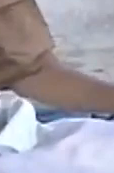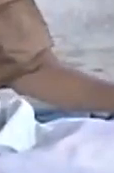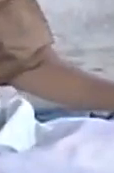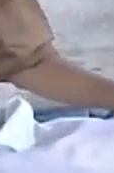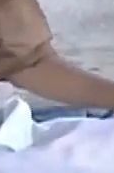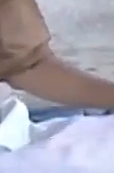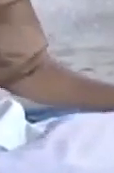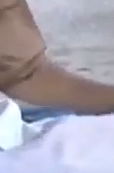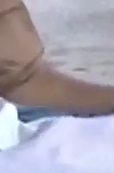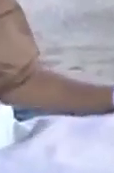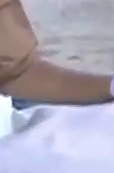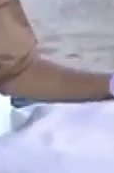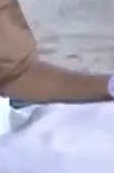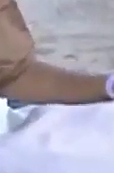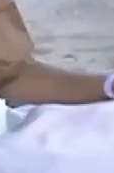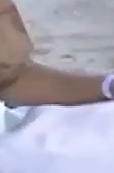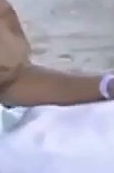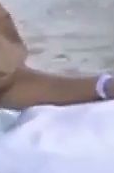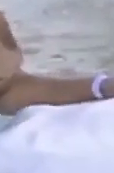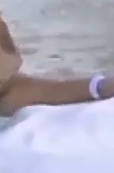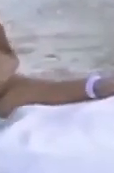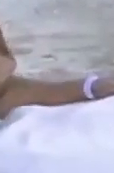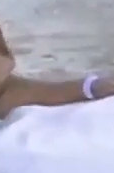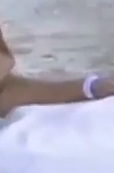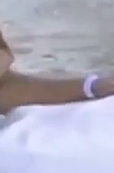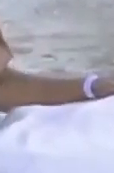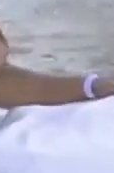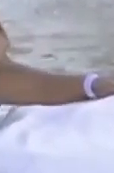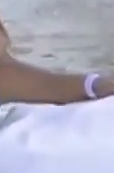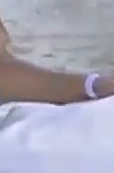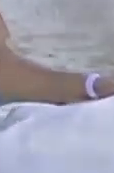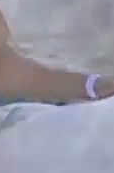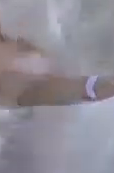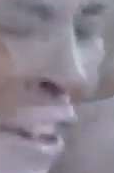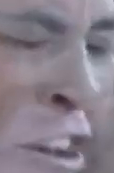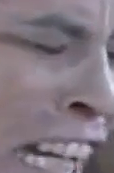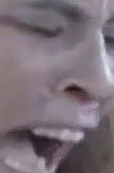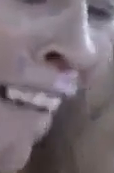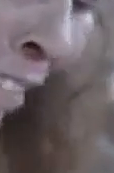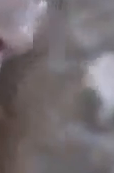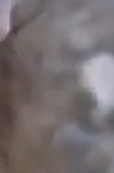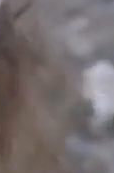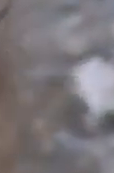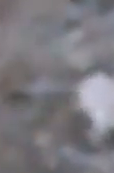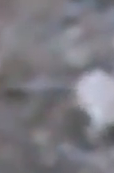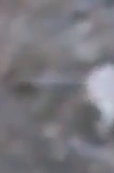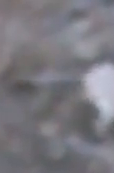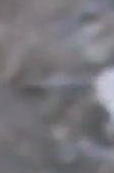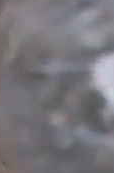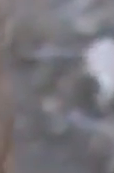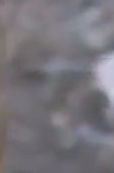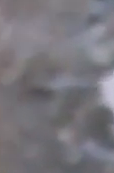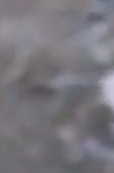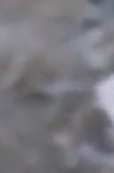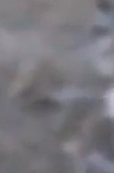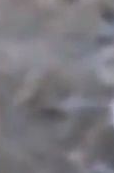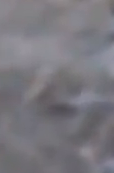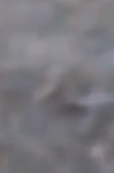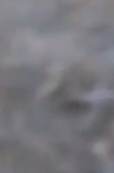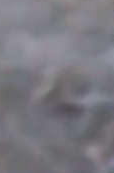español. Ellos quieren que mi esposo se entregue torturándome. Pero nunca, nunca, escuchen